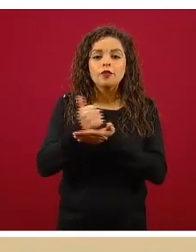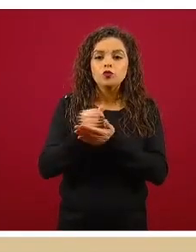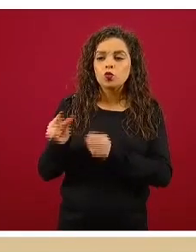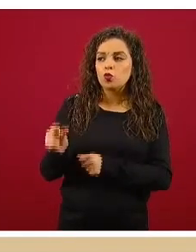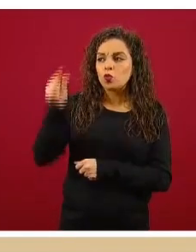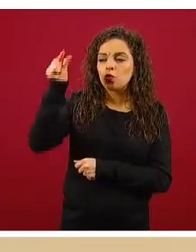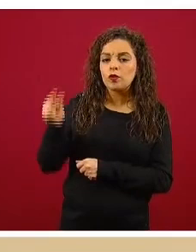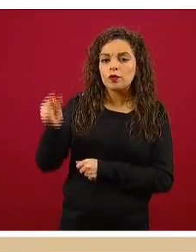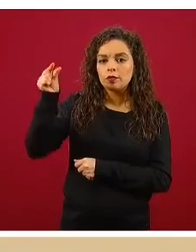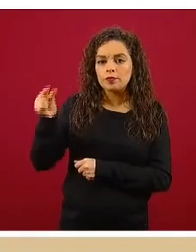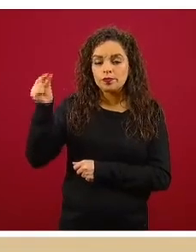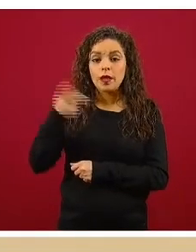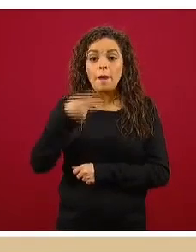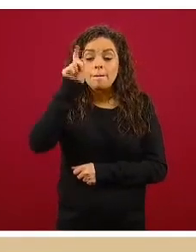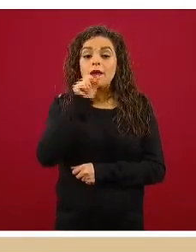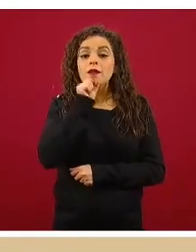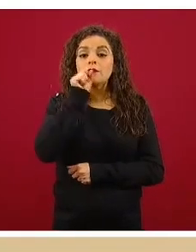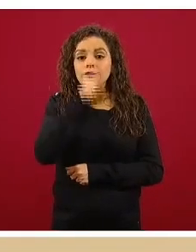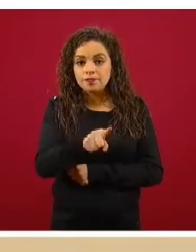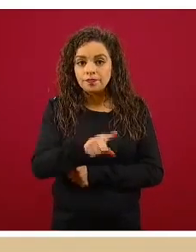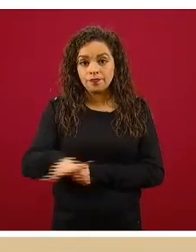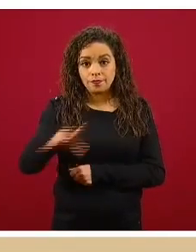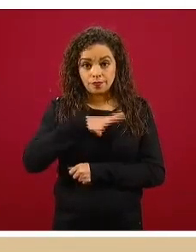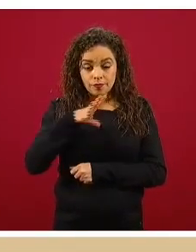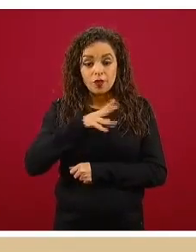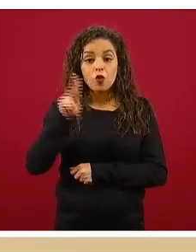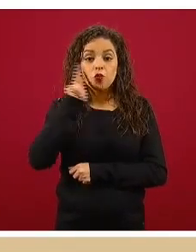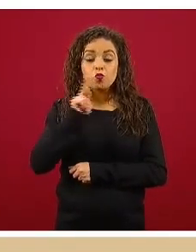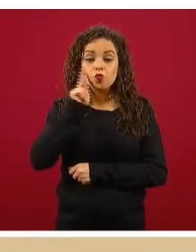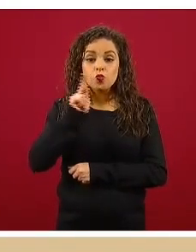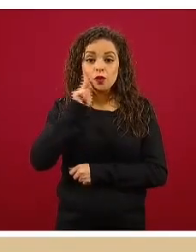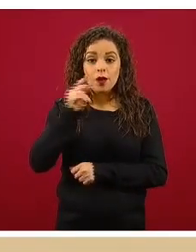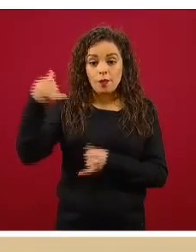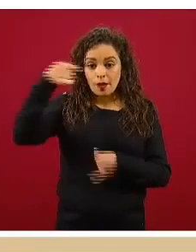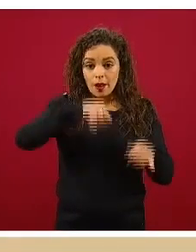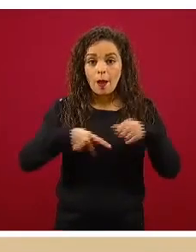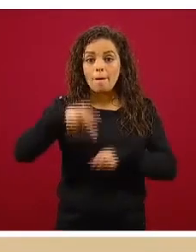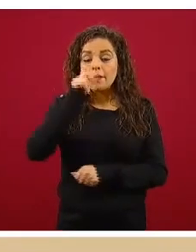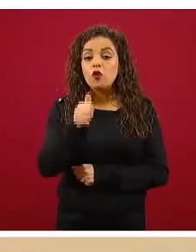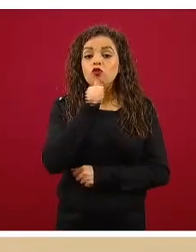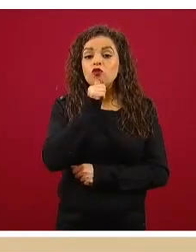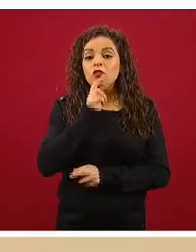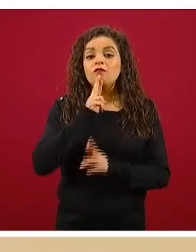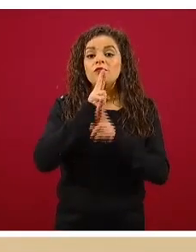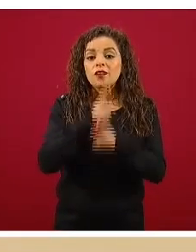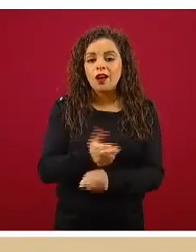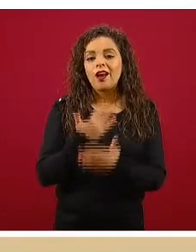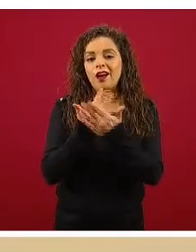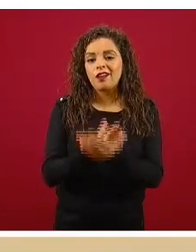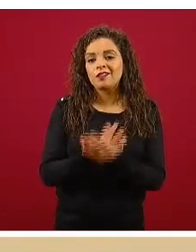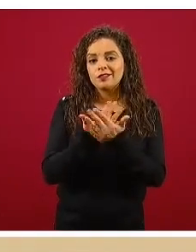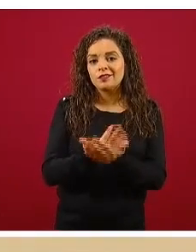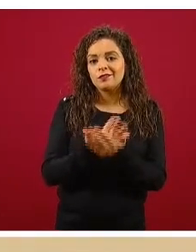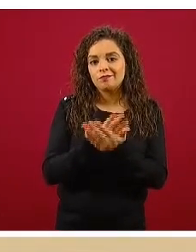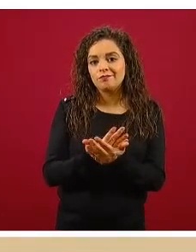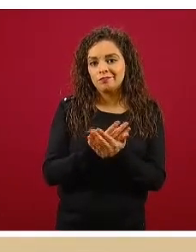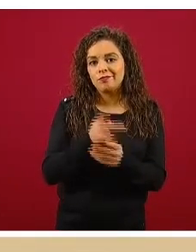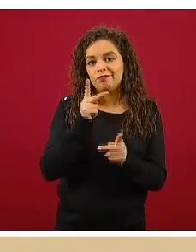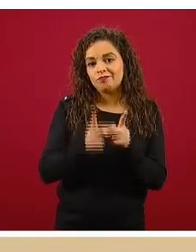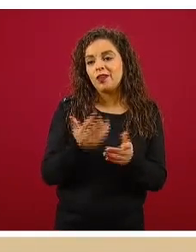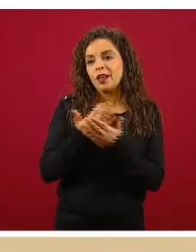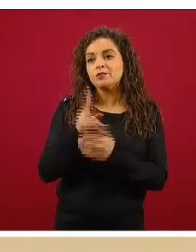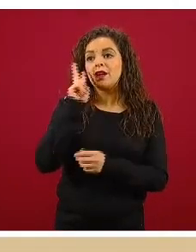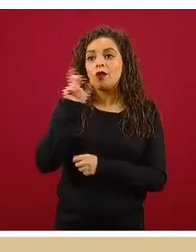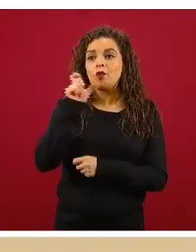graficamos aquellas defunciones que tienen una muestra de laboratorio, pero que su resultado todavía está pendiente. Lo que quiere decir que para esas fechas